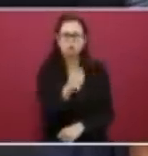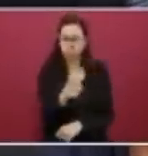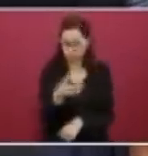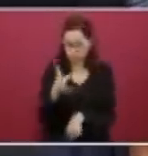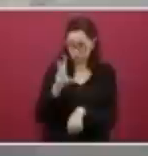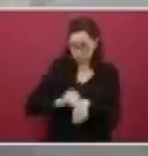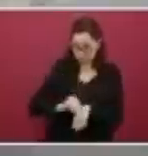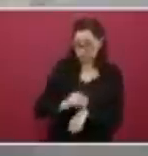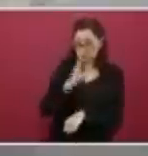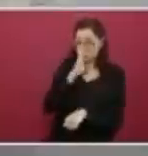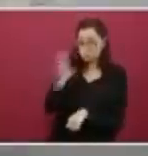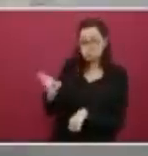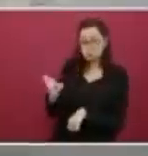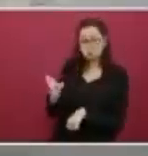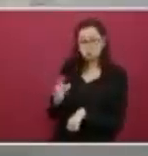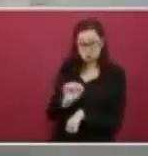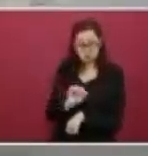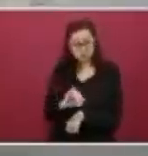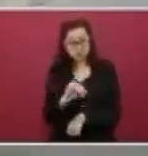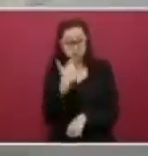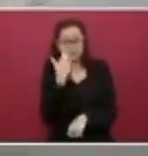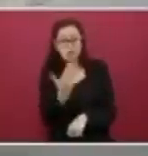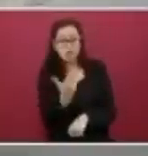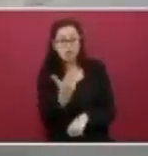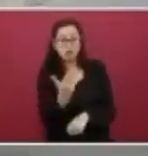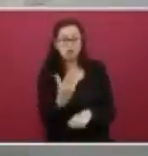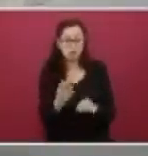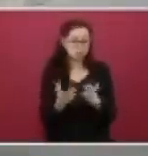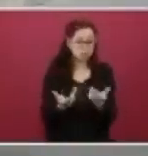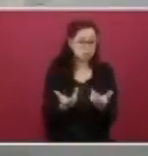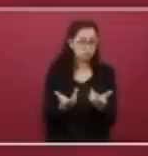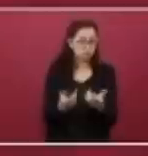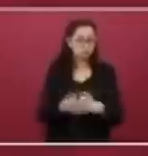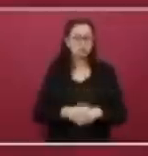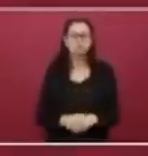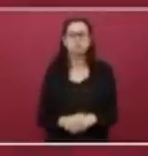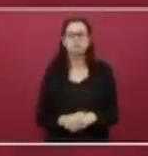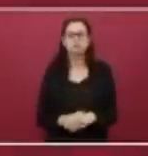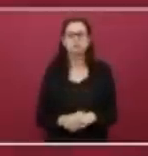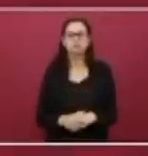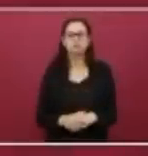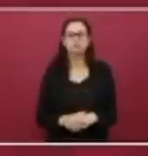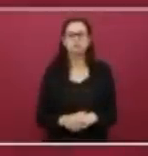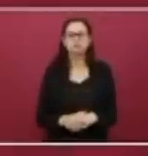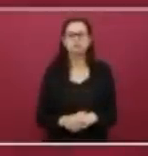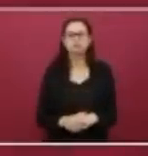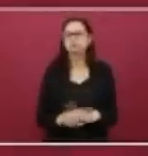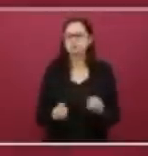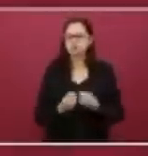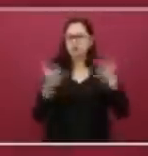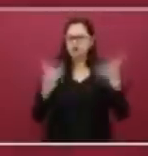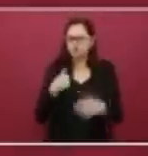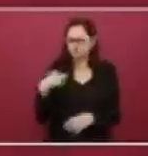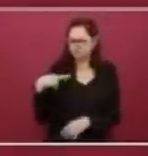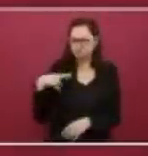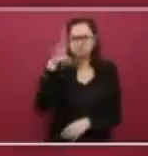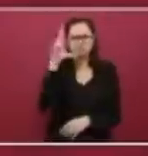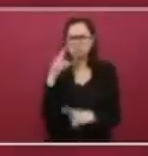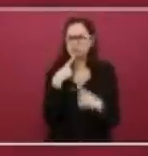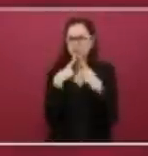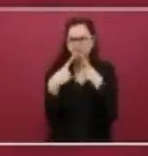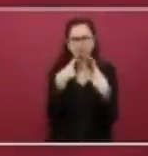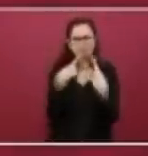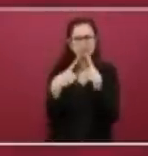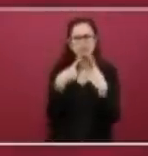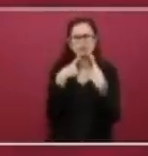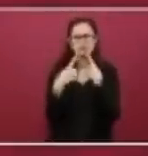dispuesto a tomarles la palabra y escucharlos bueno yo estoy dispuesto al diálogo tan es así que